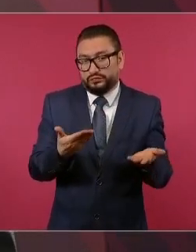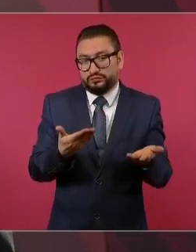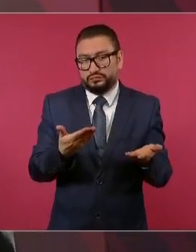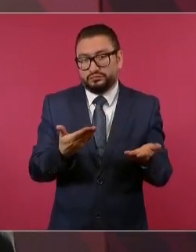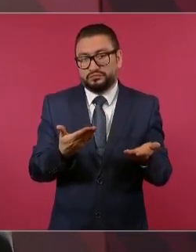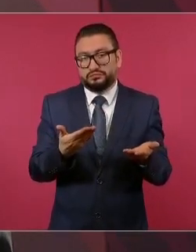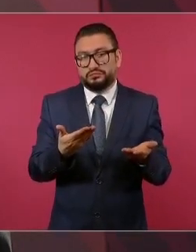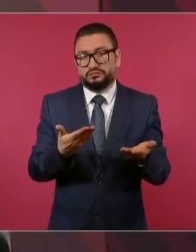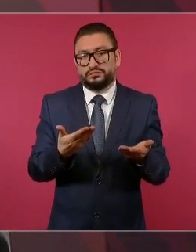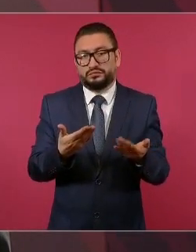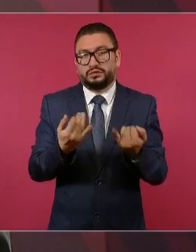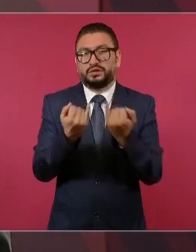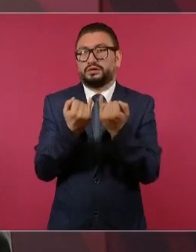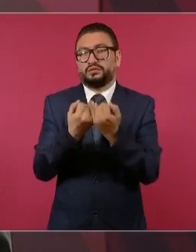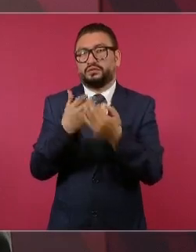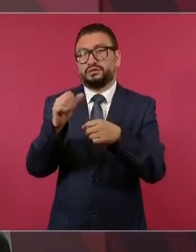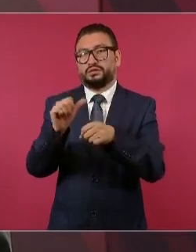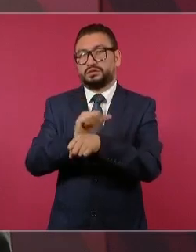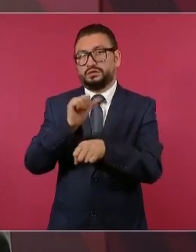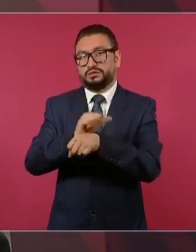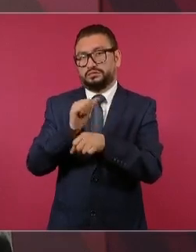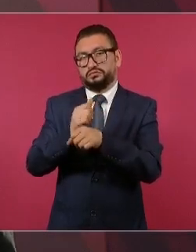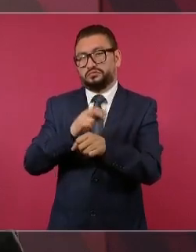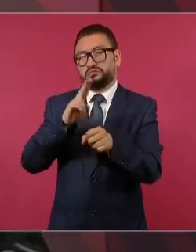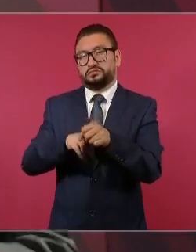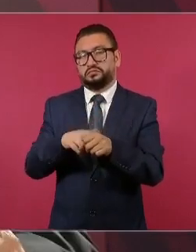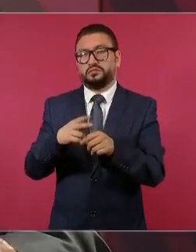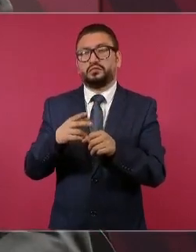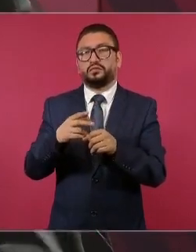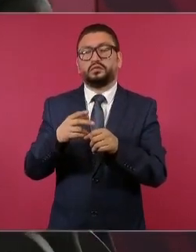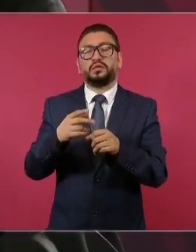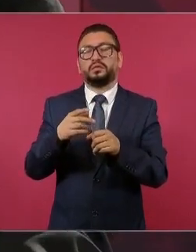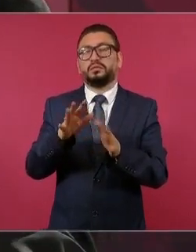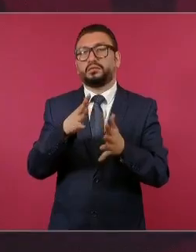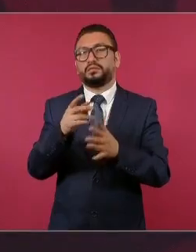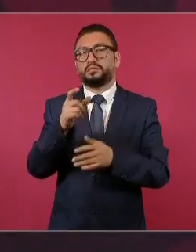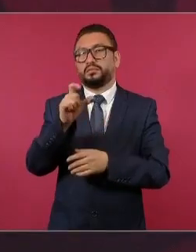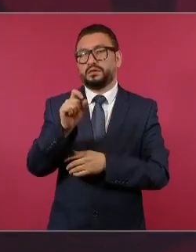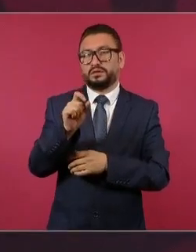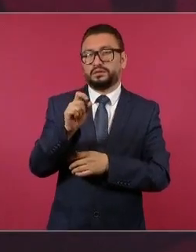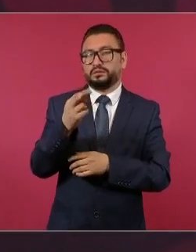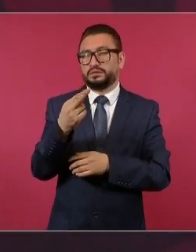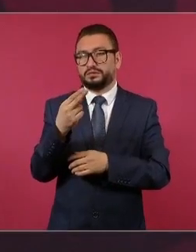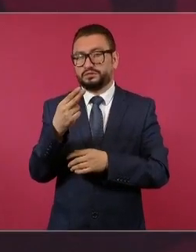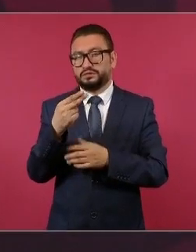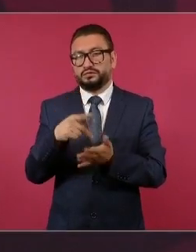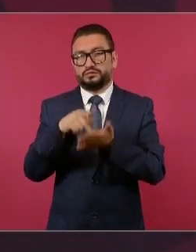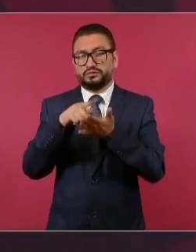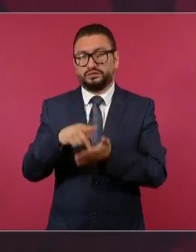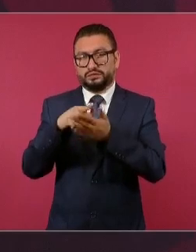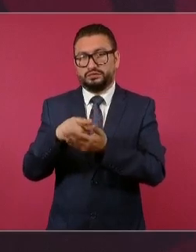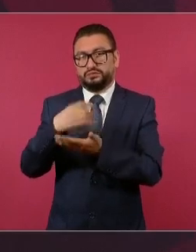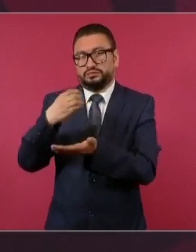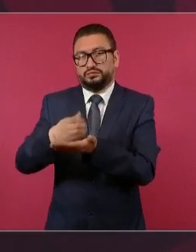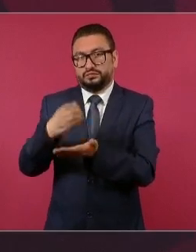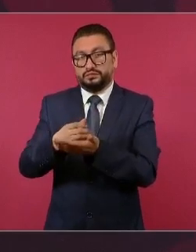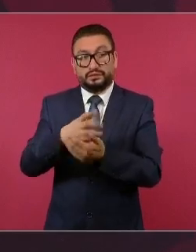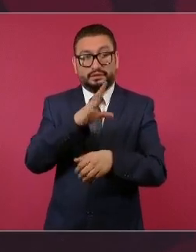los automóviles normales requieren 20, 25 kilos de cobre, los eléctricos